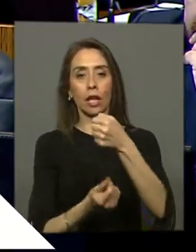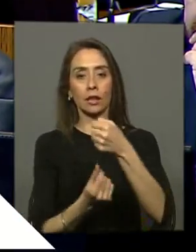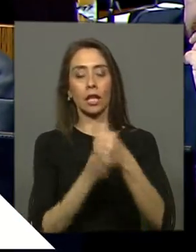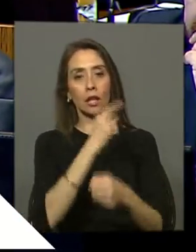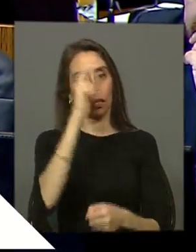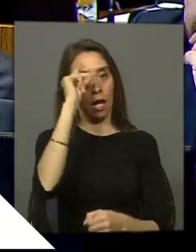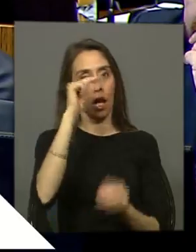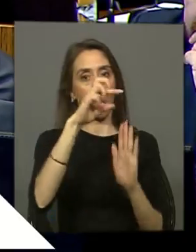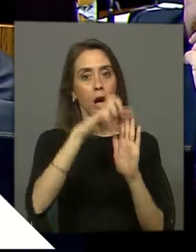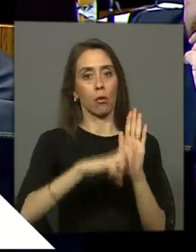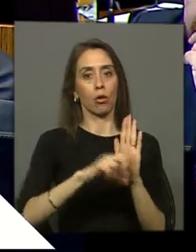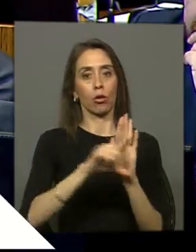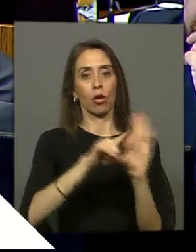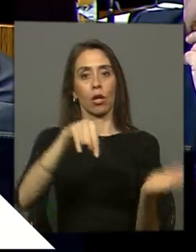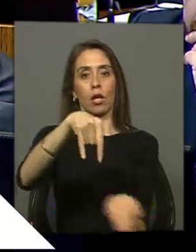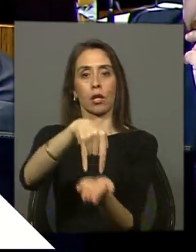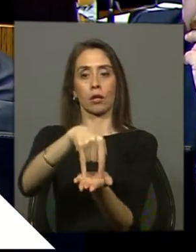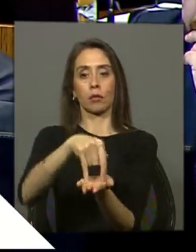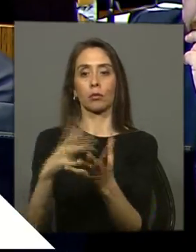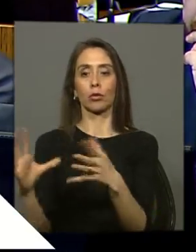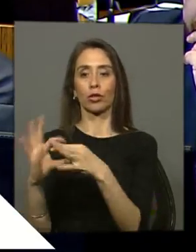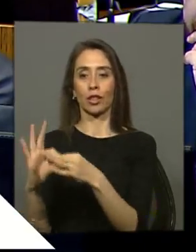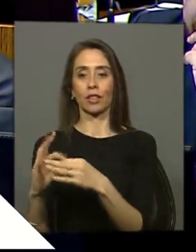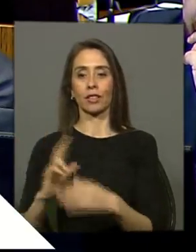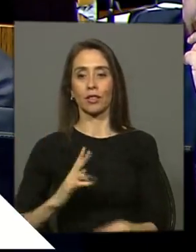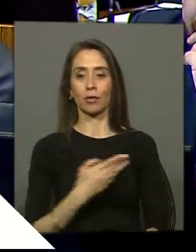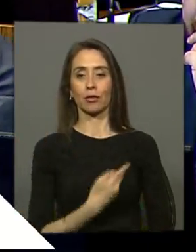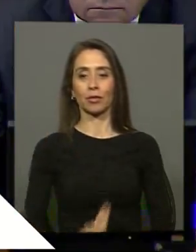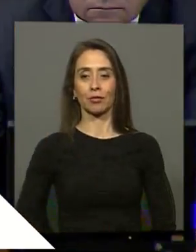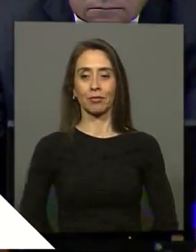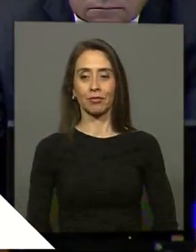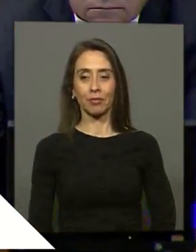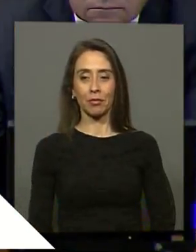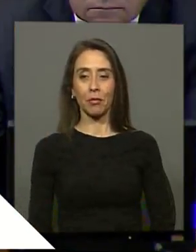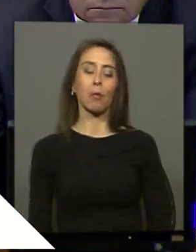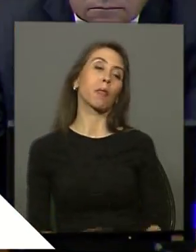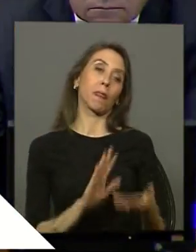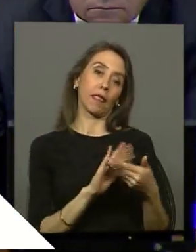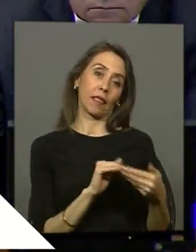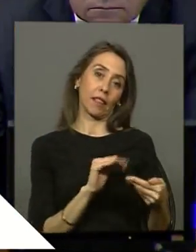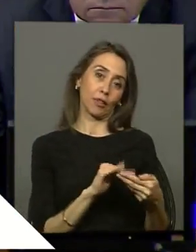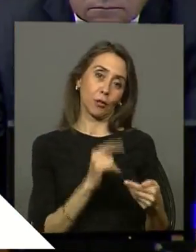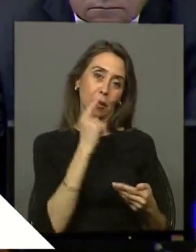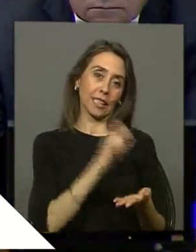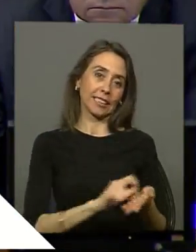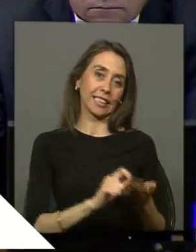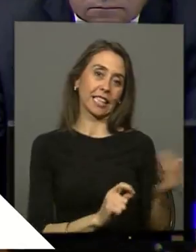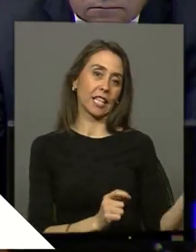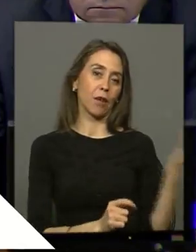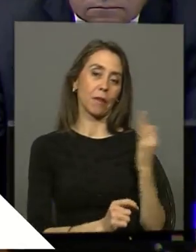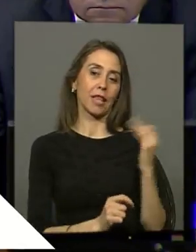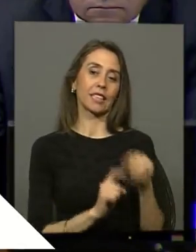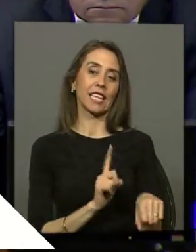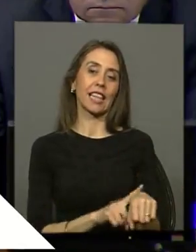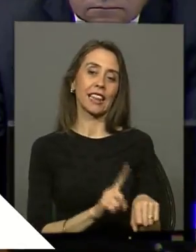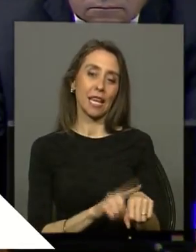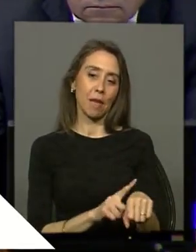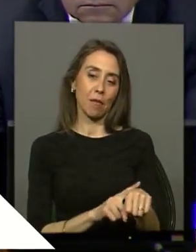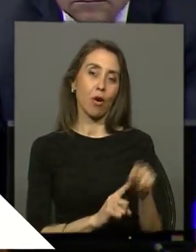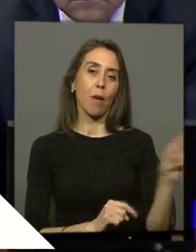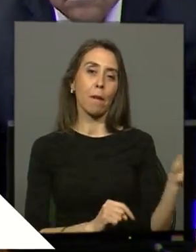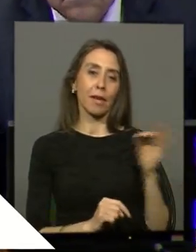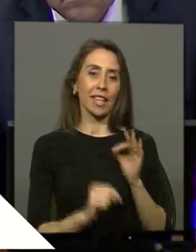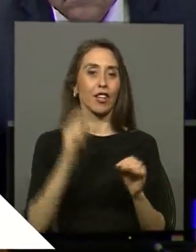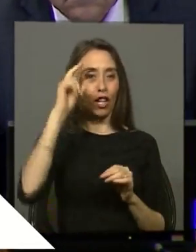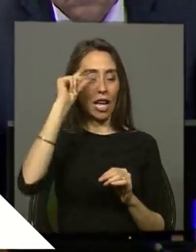legislativas que el informe consigue muchas gracias señor presidente le pido excusas por el secretario me estaba señalando lo del tiempo y me había sugerido